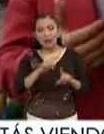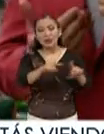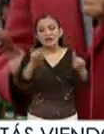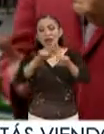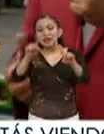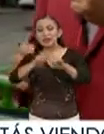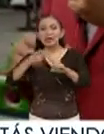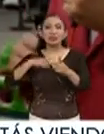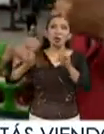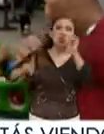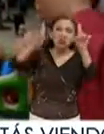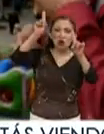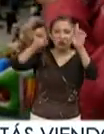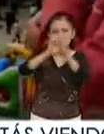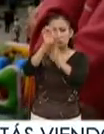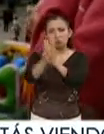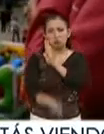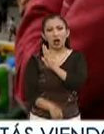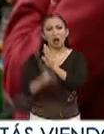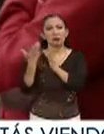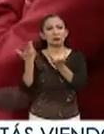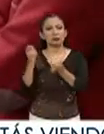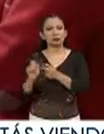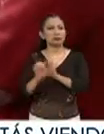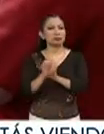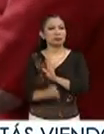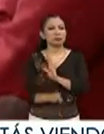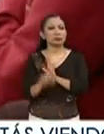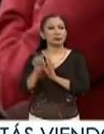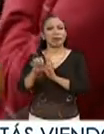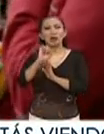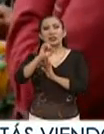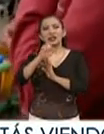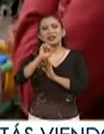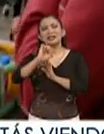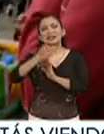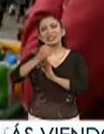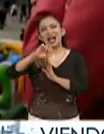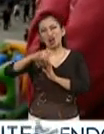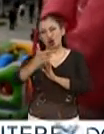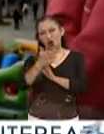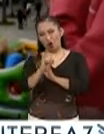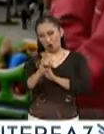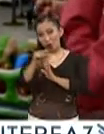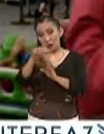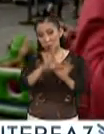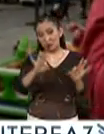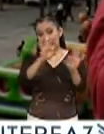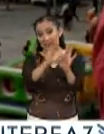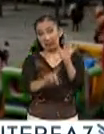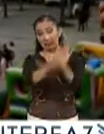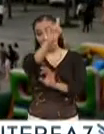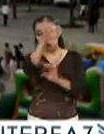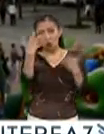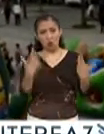distintas deidades, como son, por ejemplo, Xangô, que también tiene una